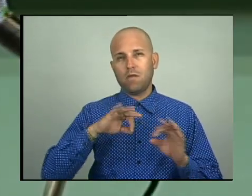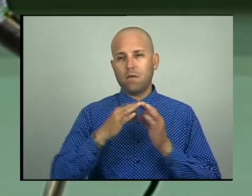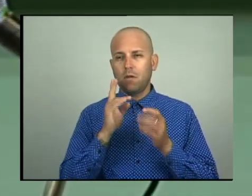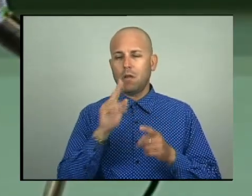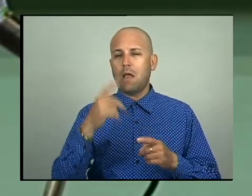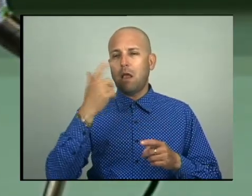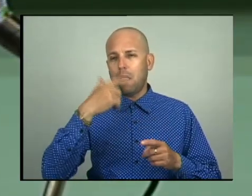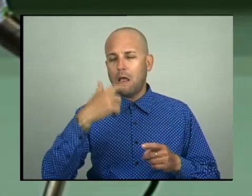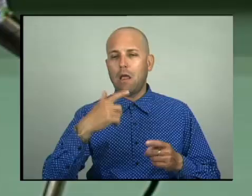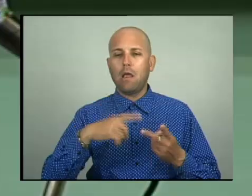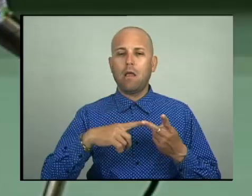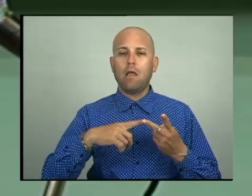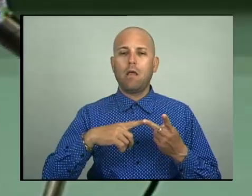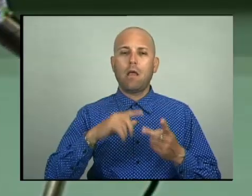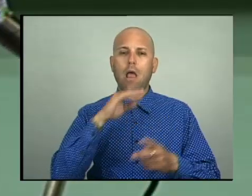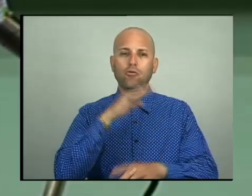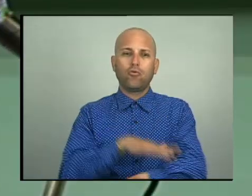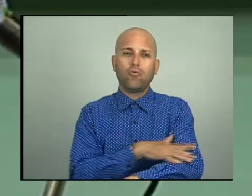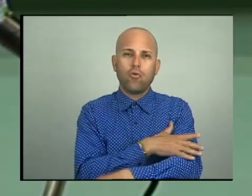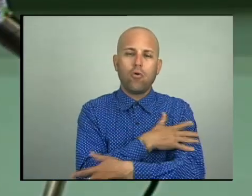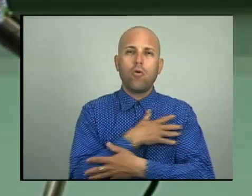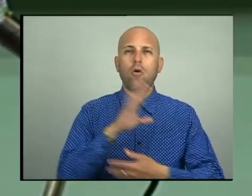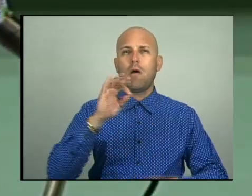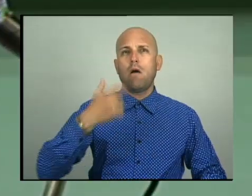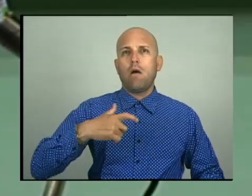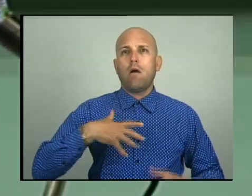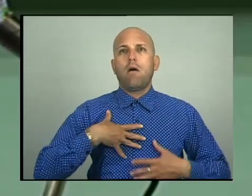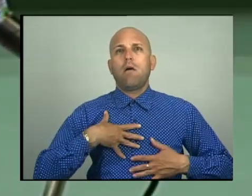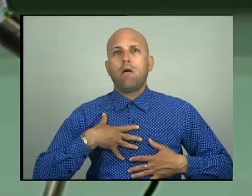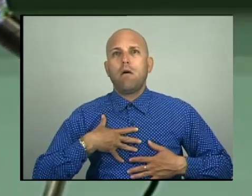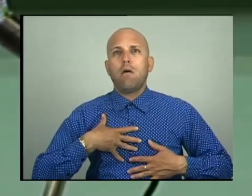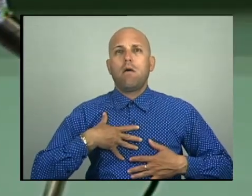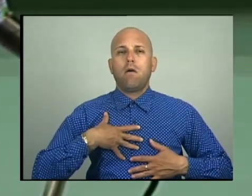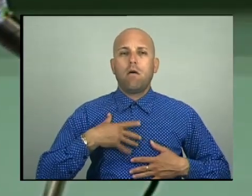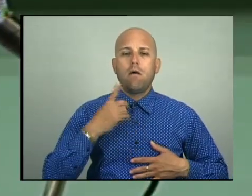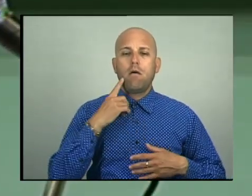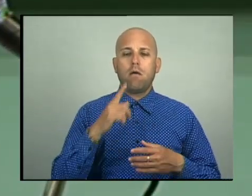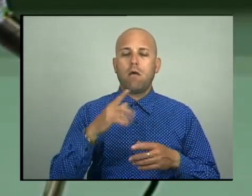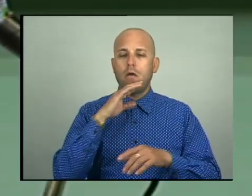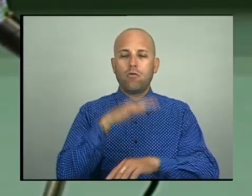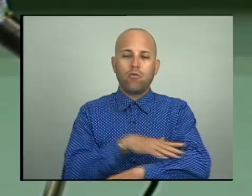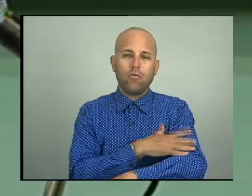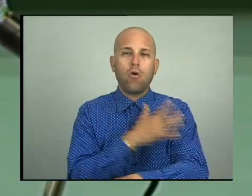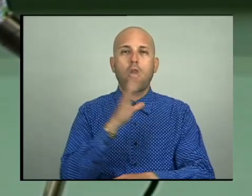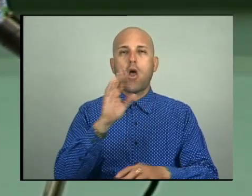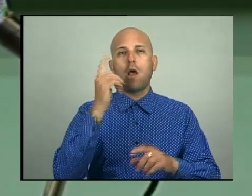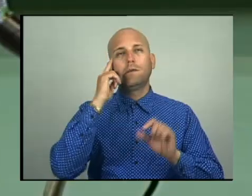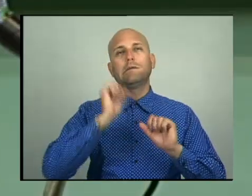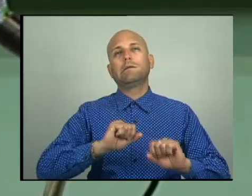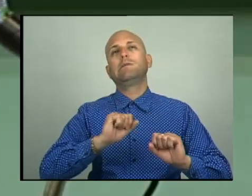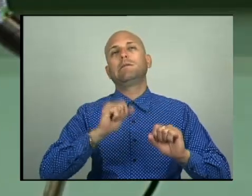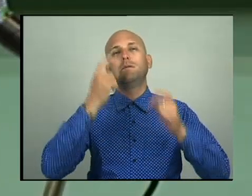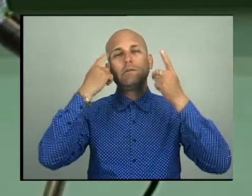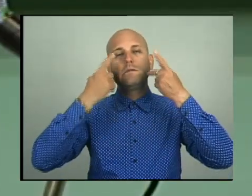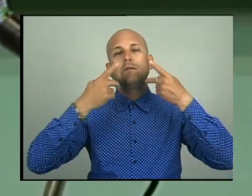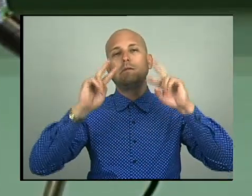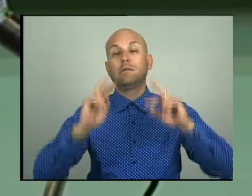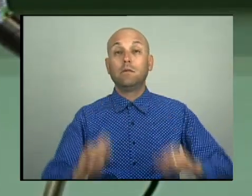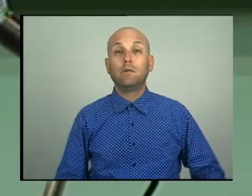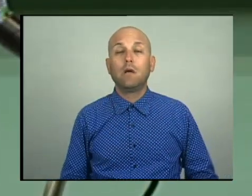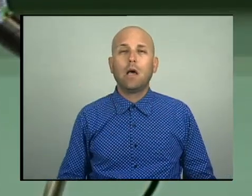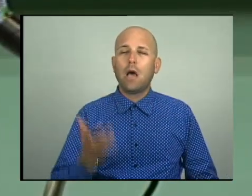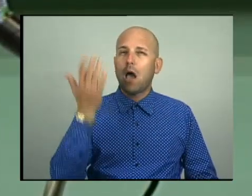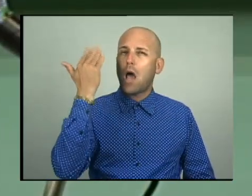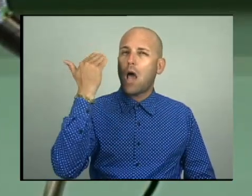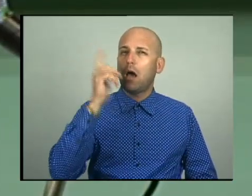la defecación y la eventos de crisis. Antiguamente, antes que no se